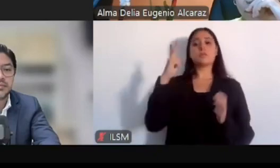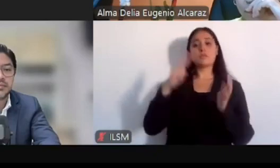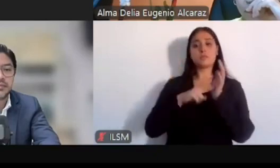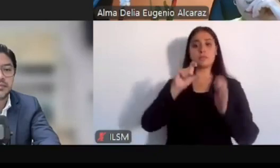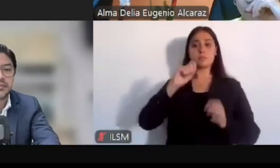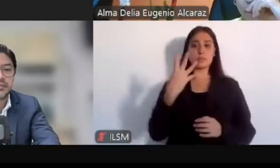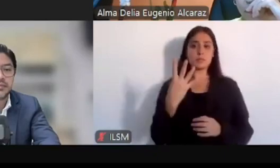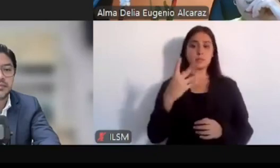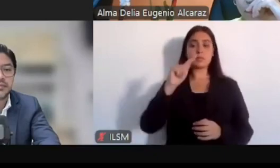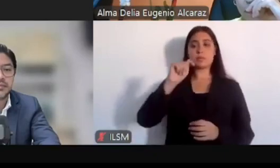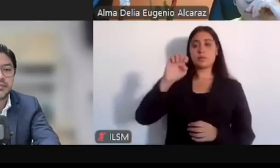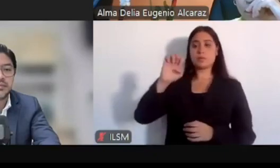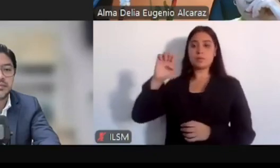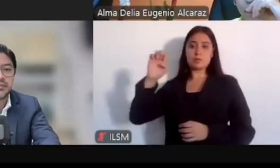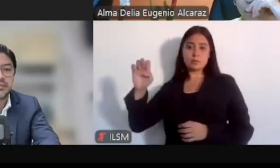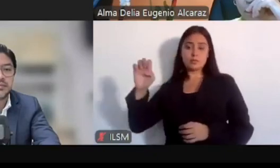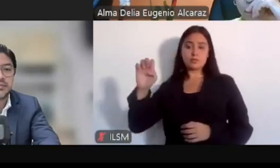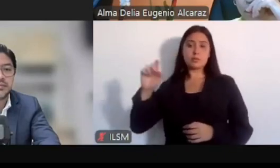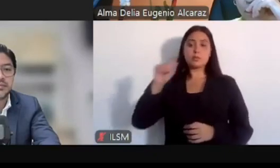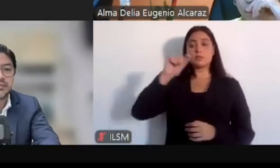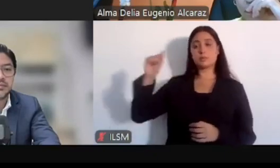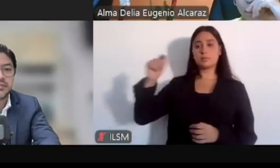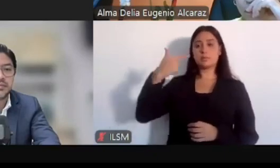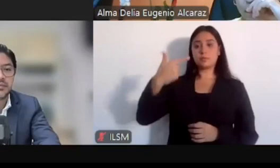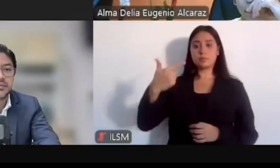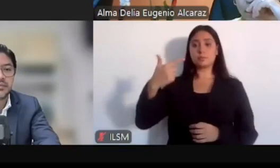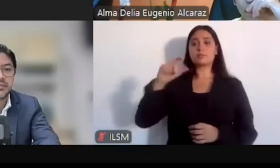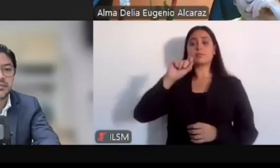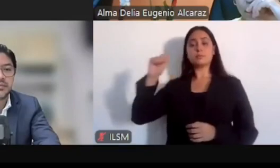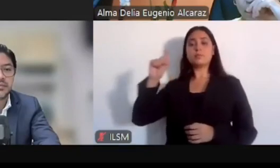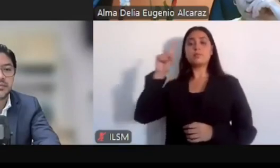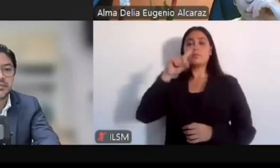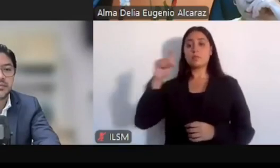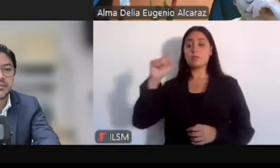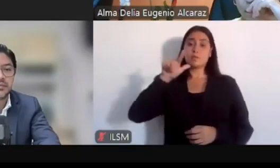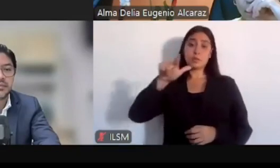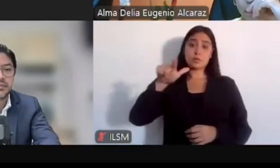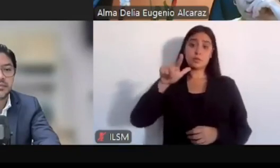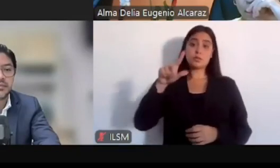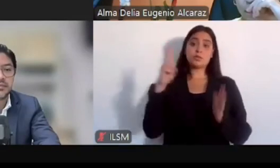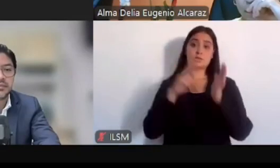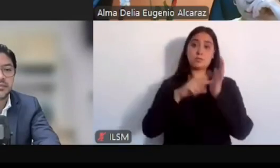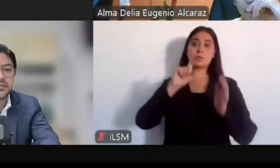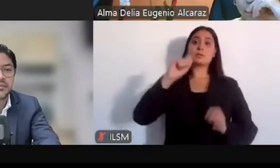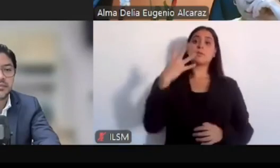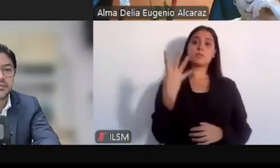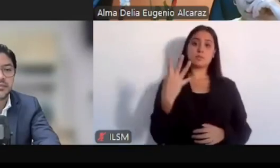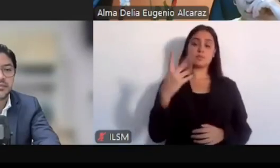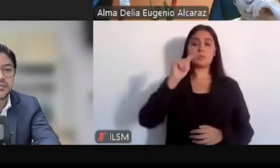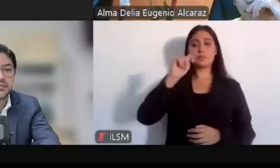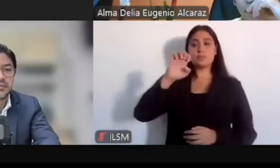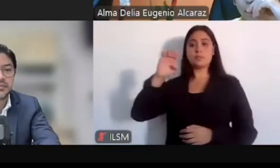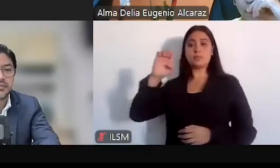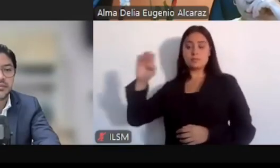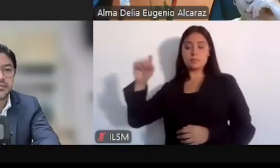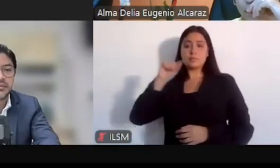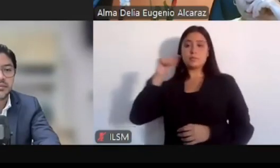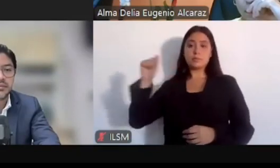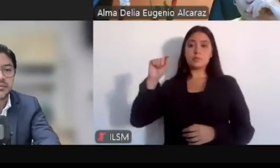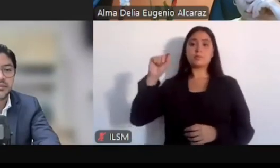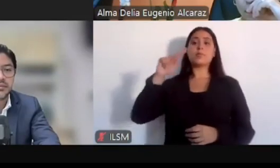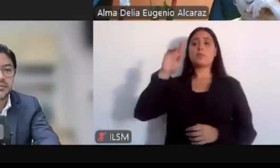te di dial 117 2024 te dional rap